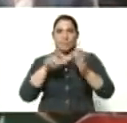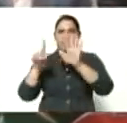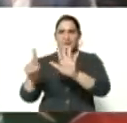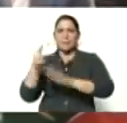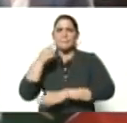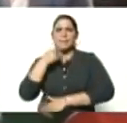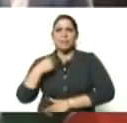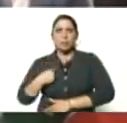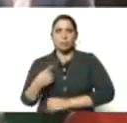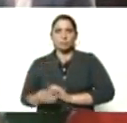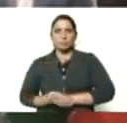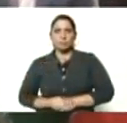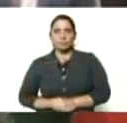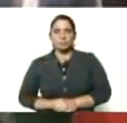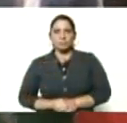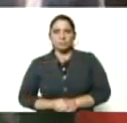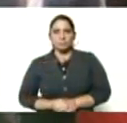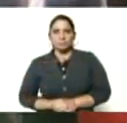dijo,